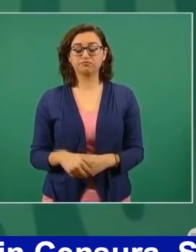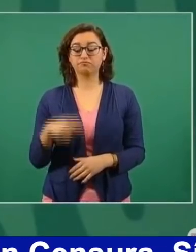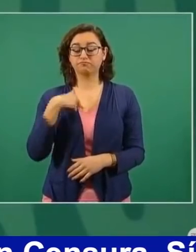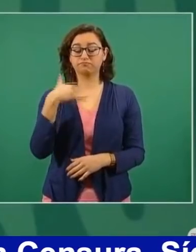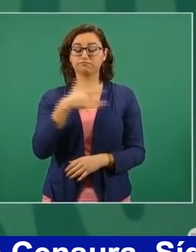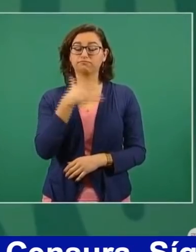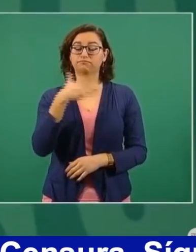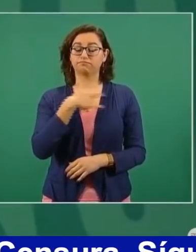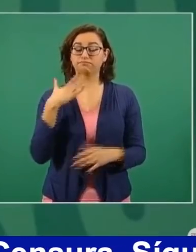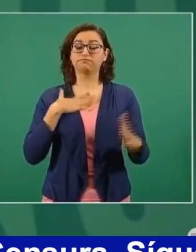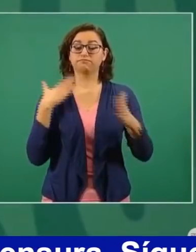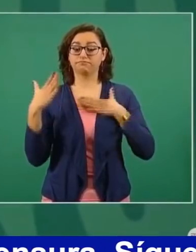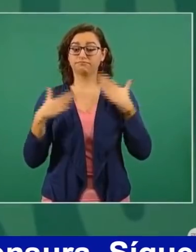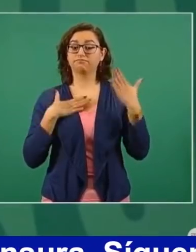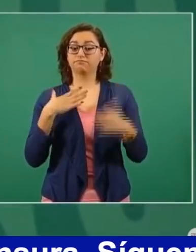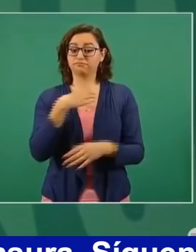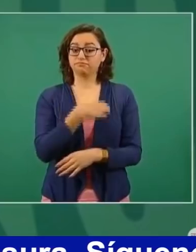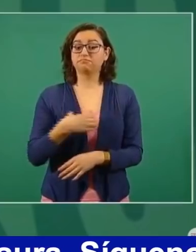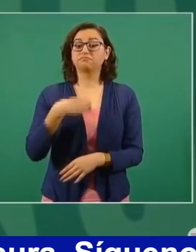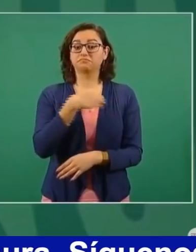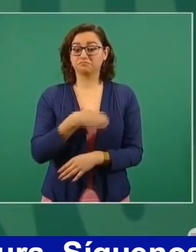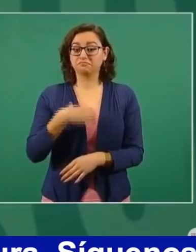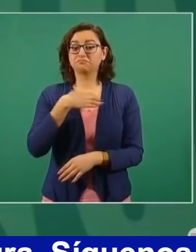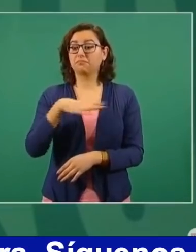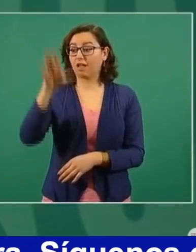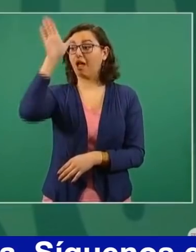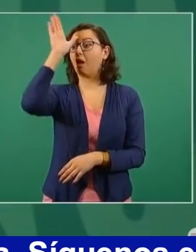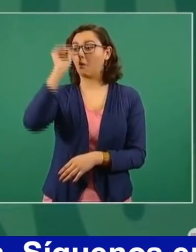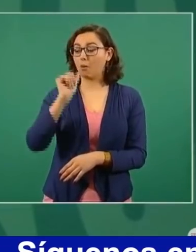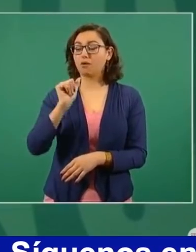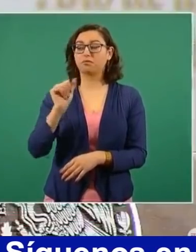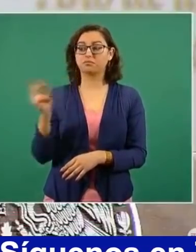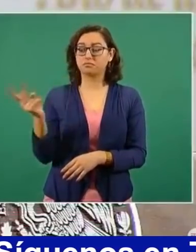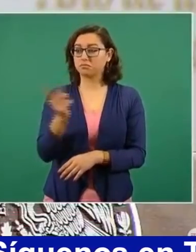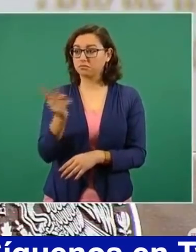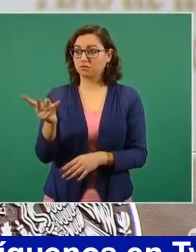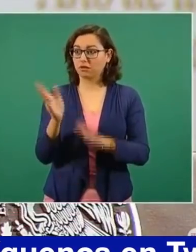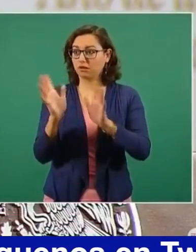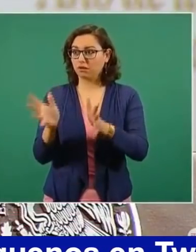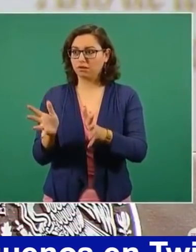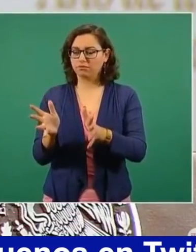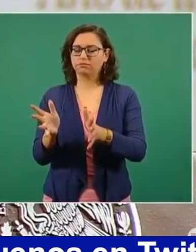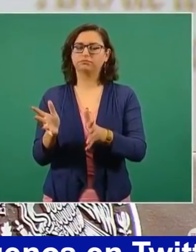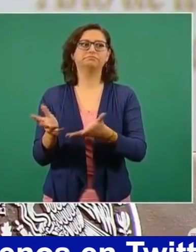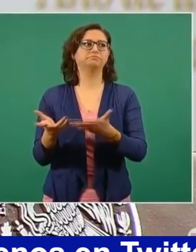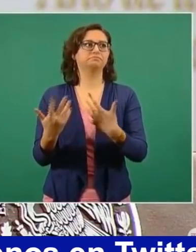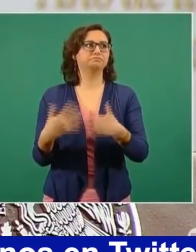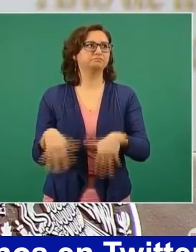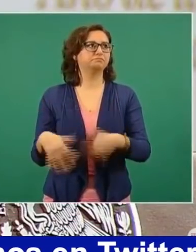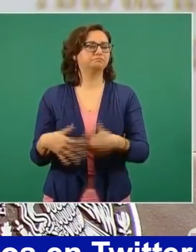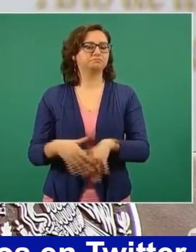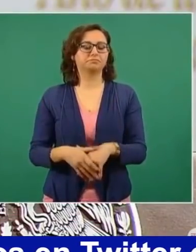acuerdo. Es un hecho